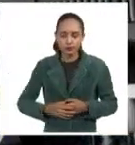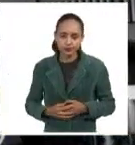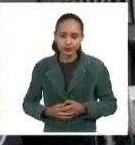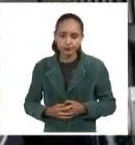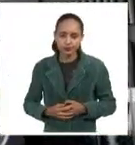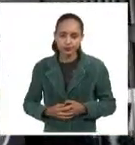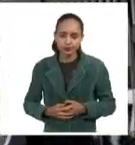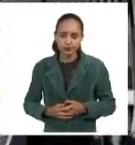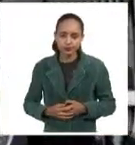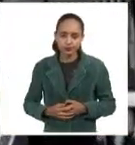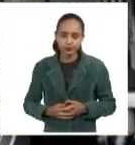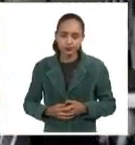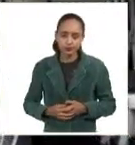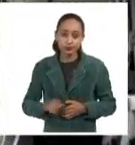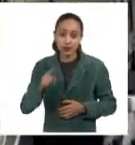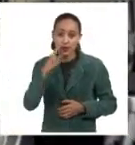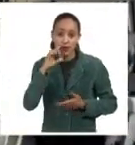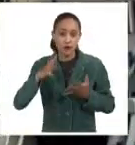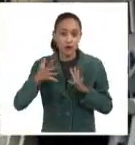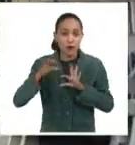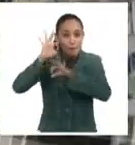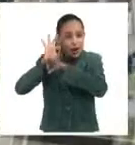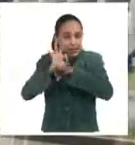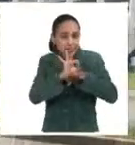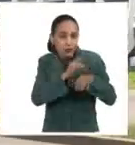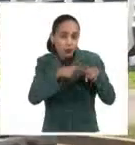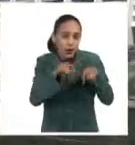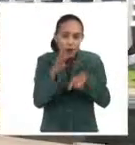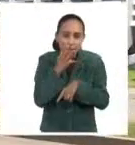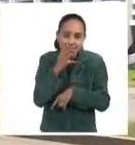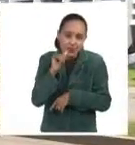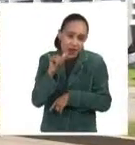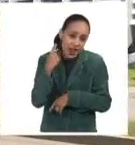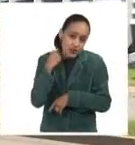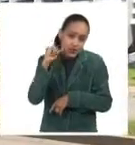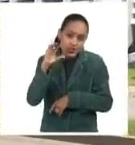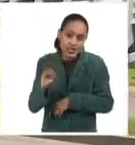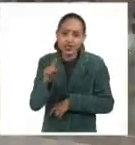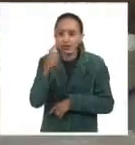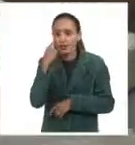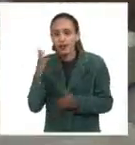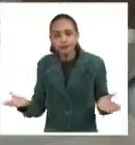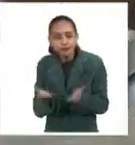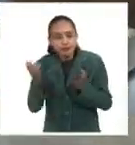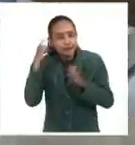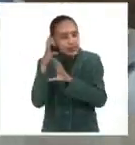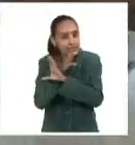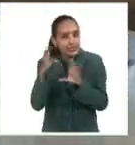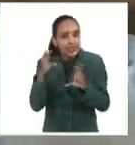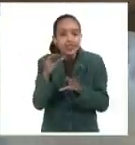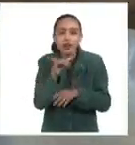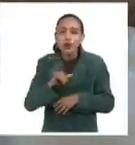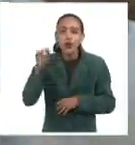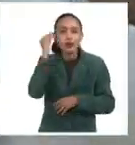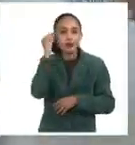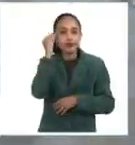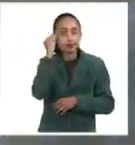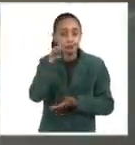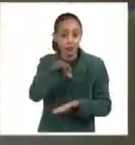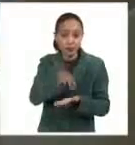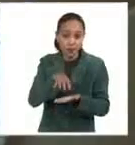Con su rol expresivo en la arquitectura de los 60, símbolo del progreso de las ciencias y del saber que luego tendría el oeste